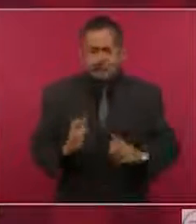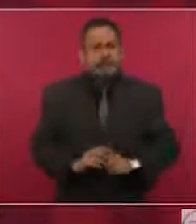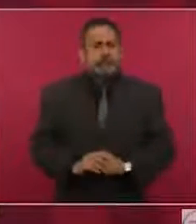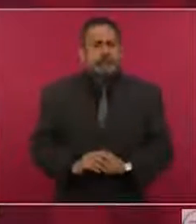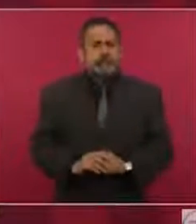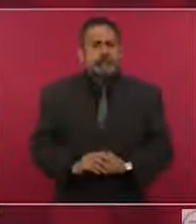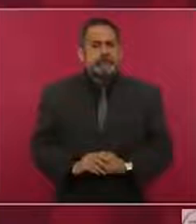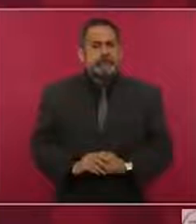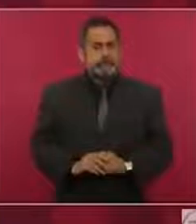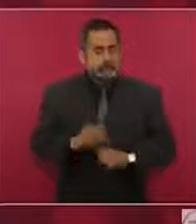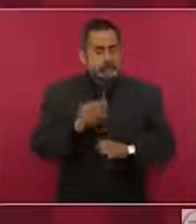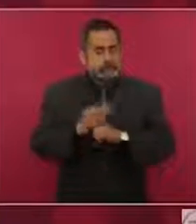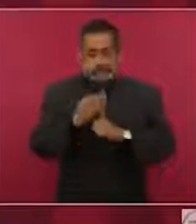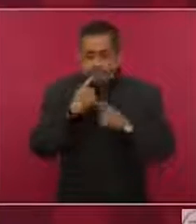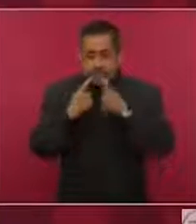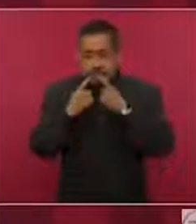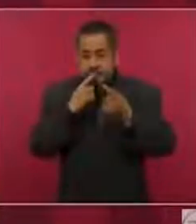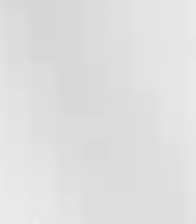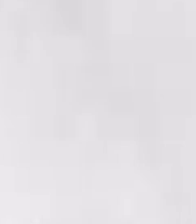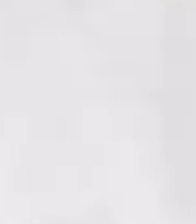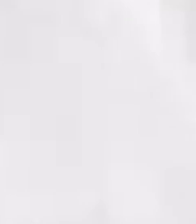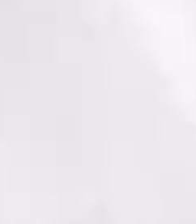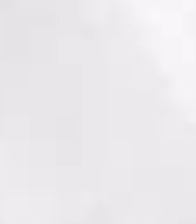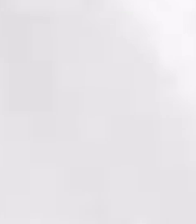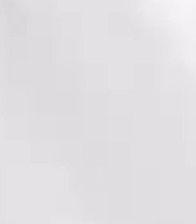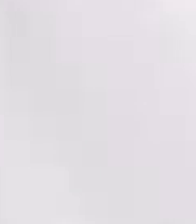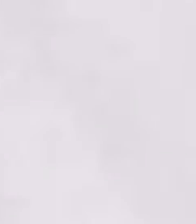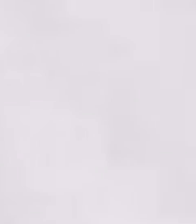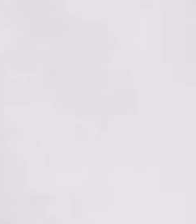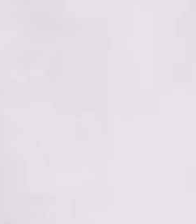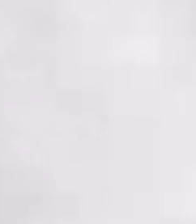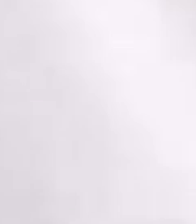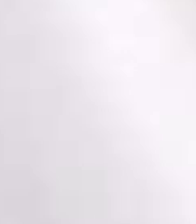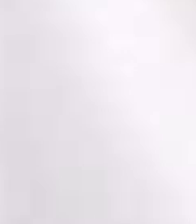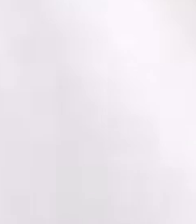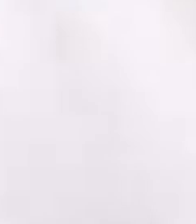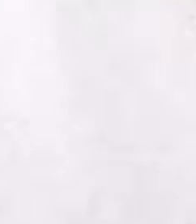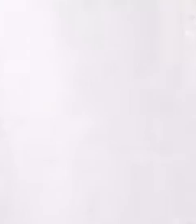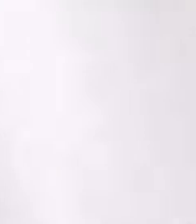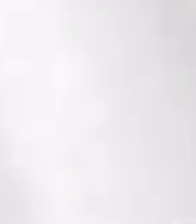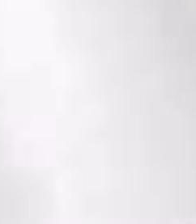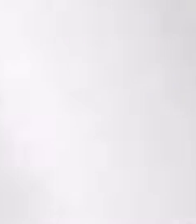lo que está ahora en debate. Secretaría de Energía.